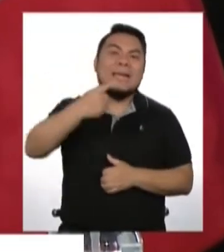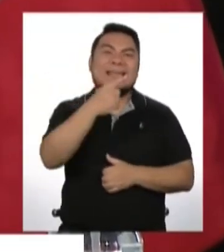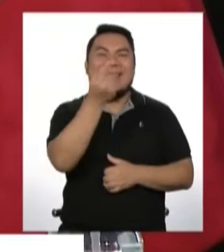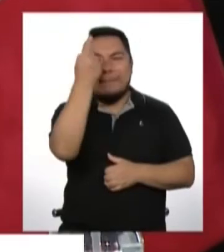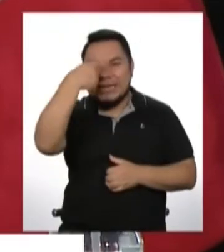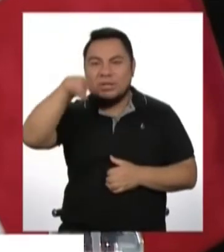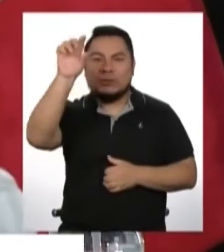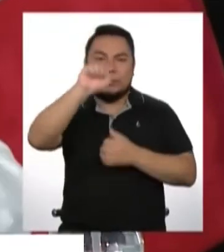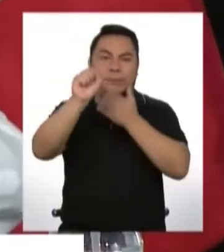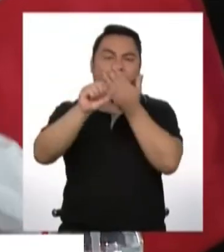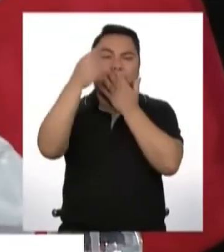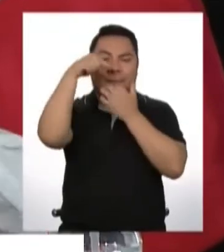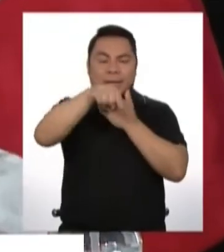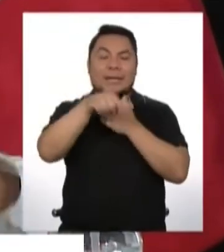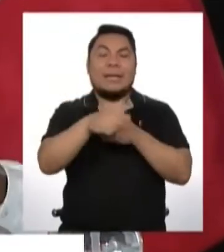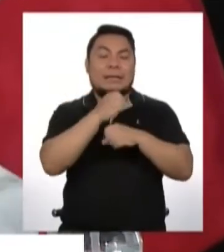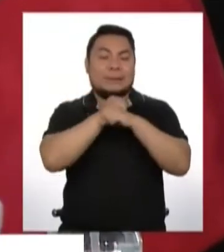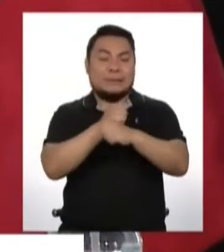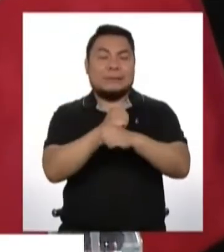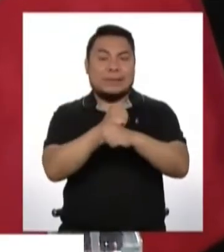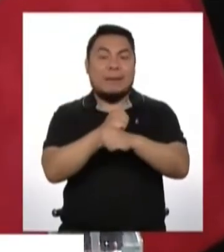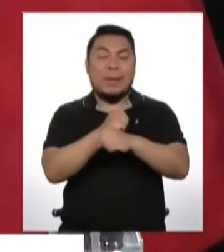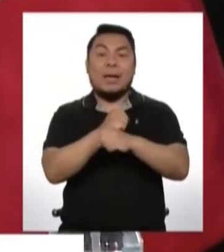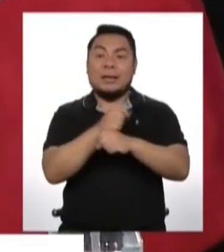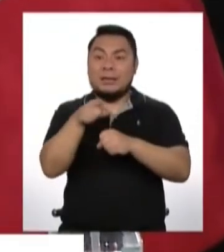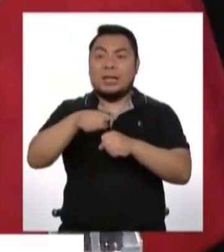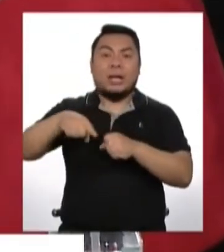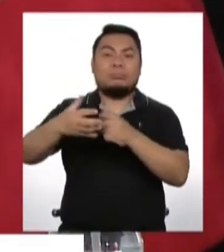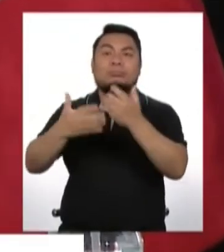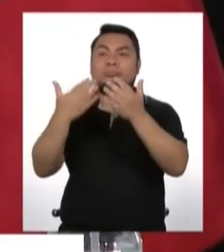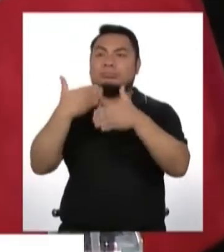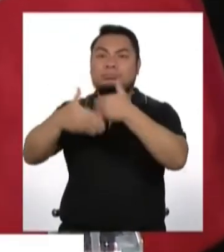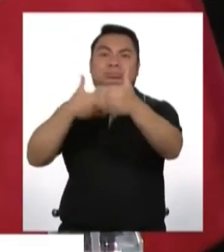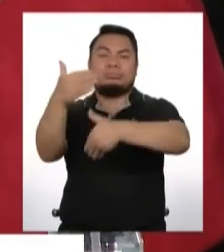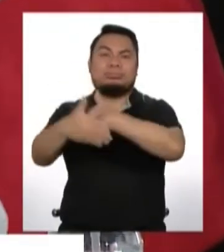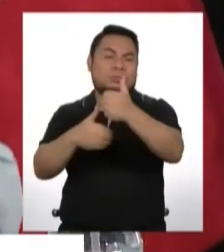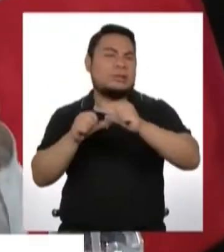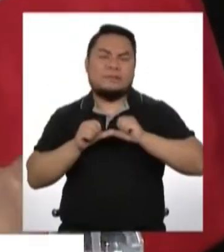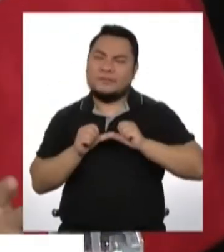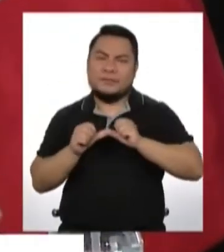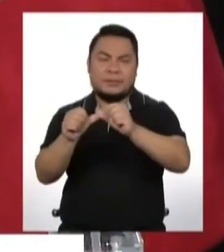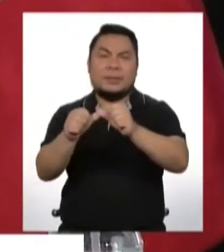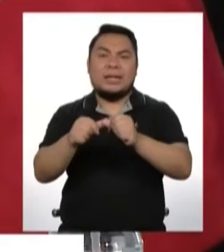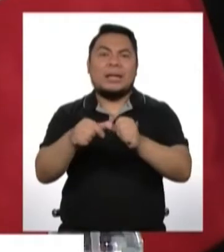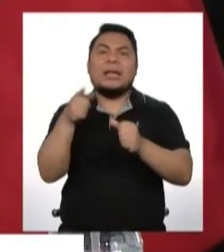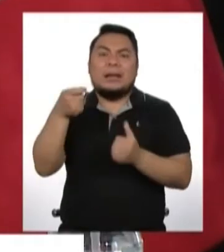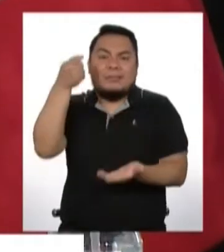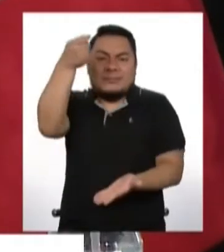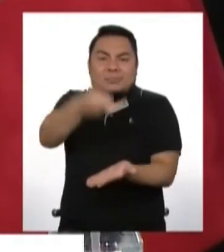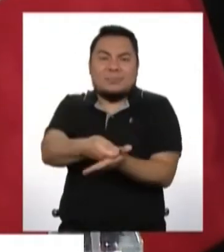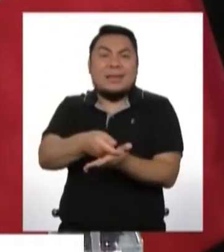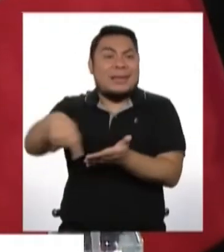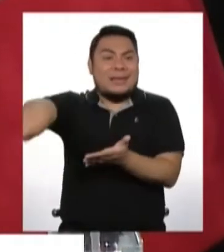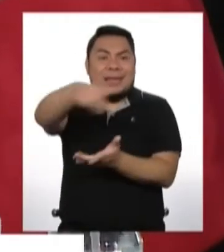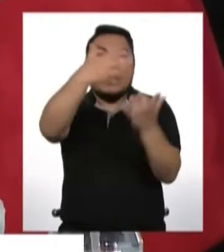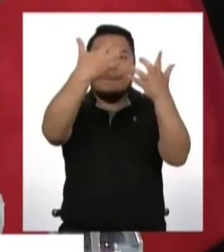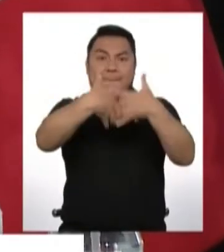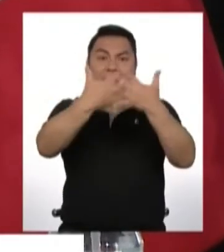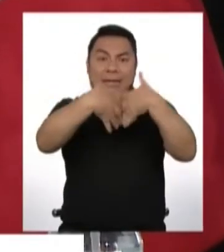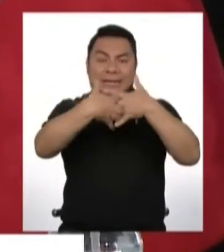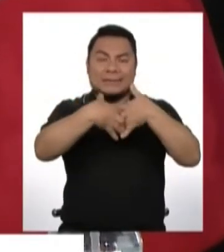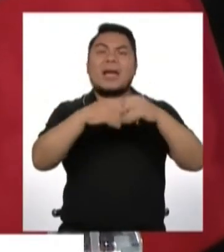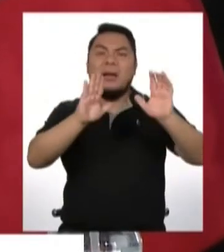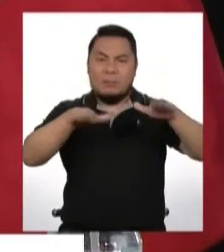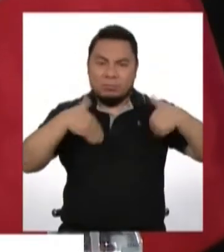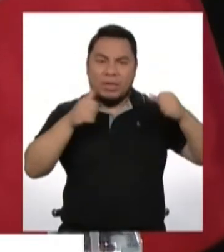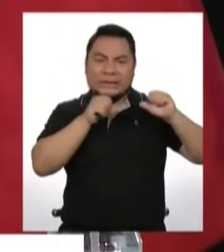soles para que el sistema pueda seguir funcionando. Es decir, garantía para que las empresas puedan seguir funcionando. O